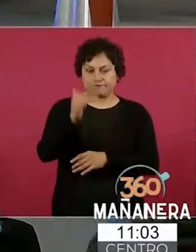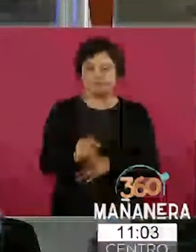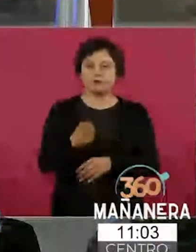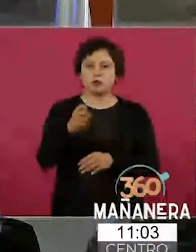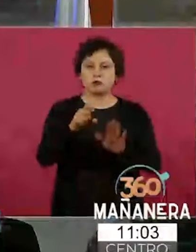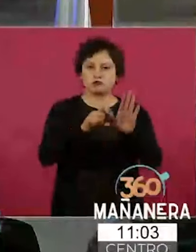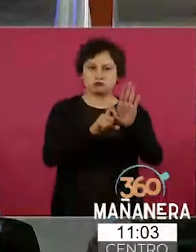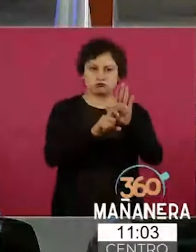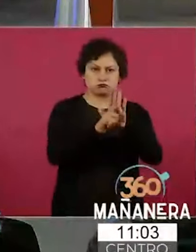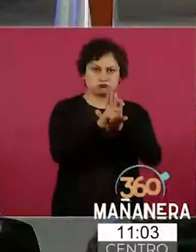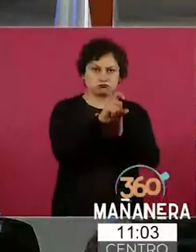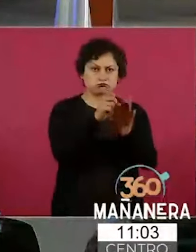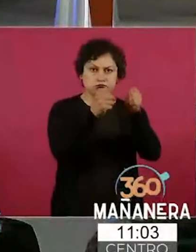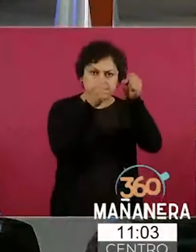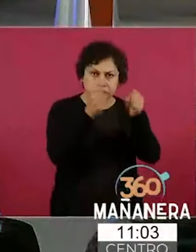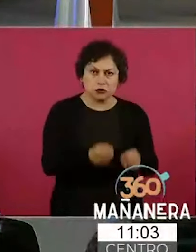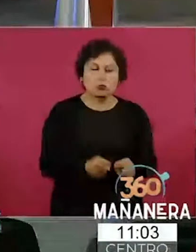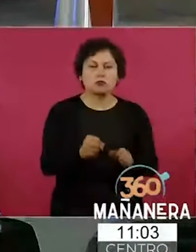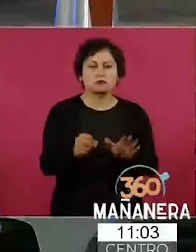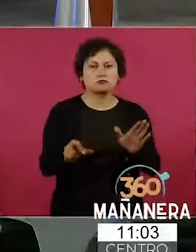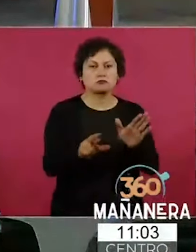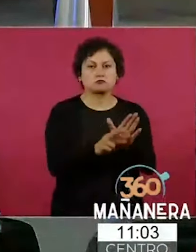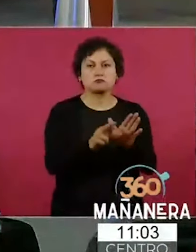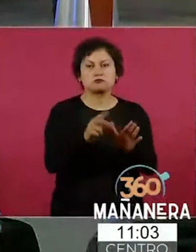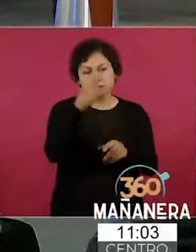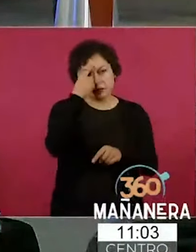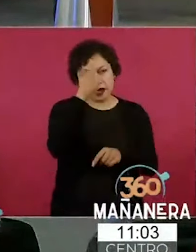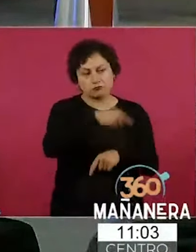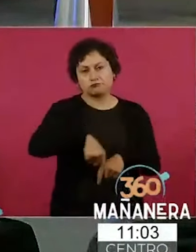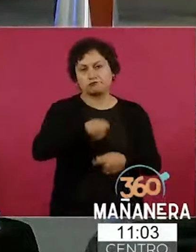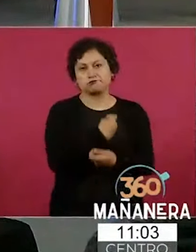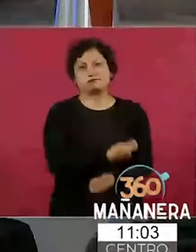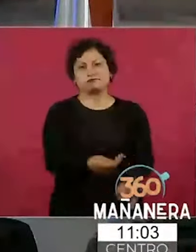Y pronto ya las tendrán todos y todas en sus casas.